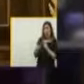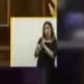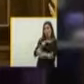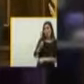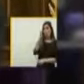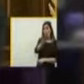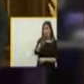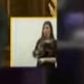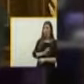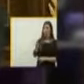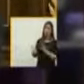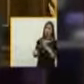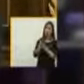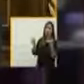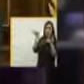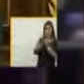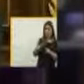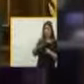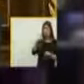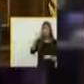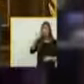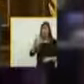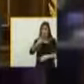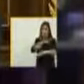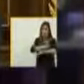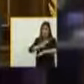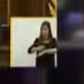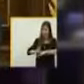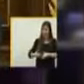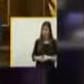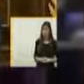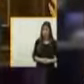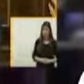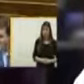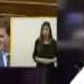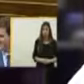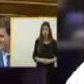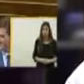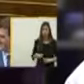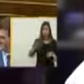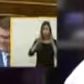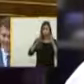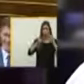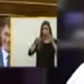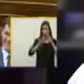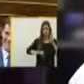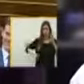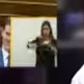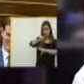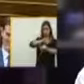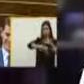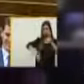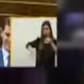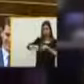que temos en este momento en este país. Por exemplo, a imposibilidade, e isto me refería cos trazos gruesos, de entenderse con unha parte fundamental do